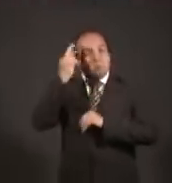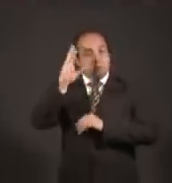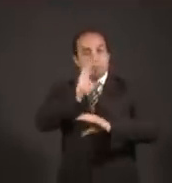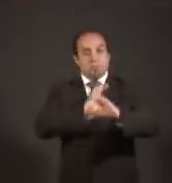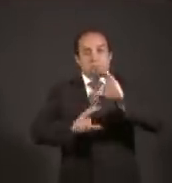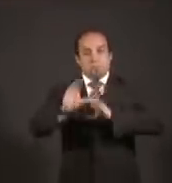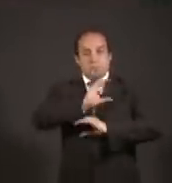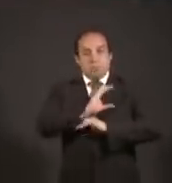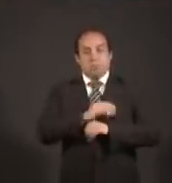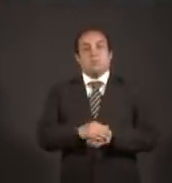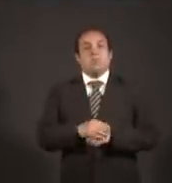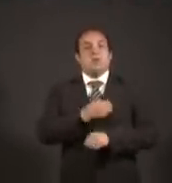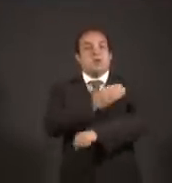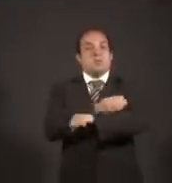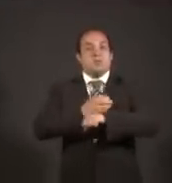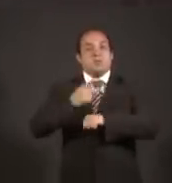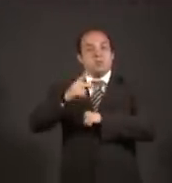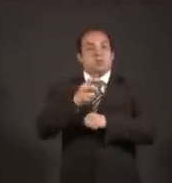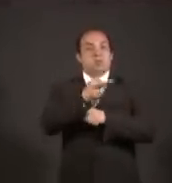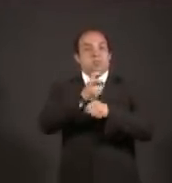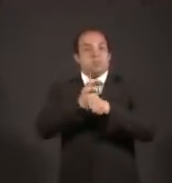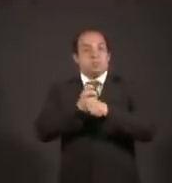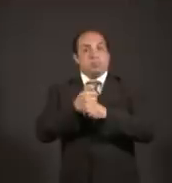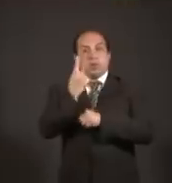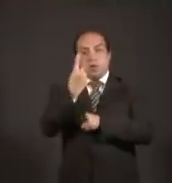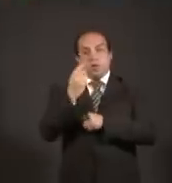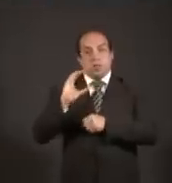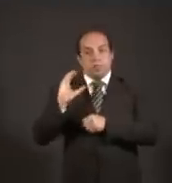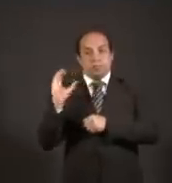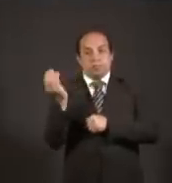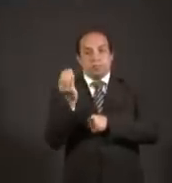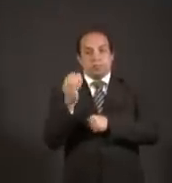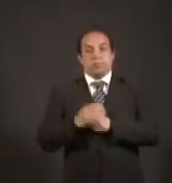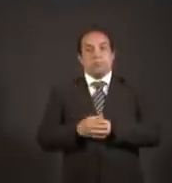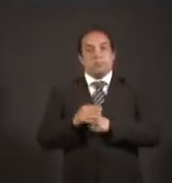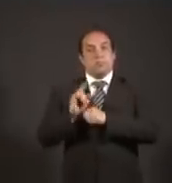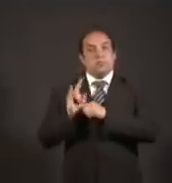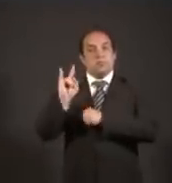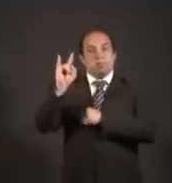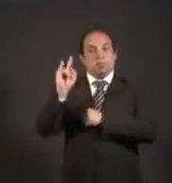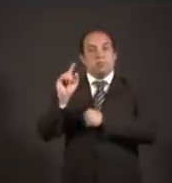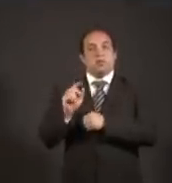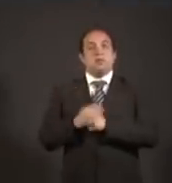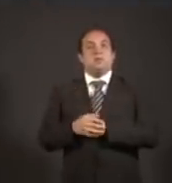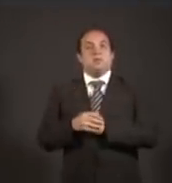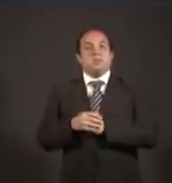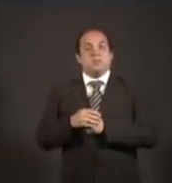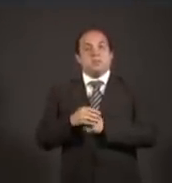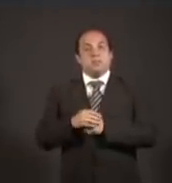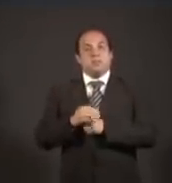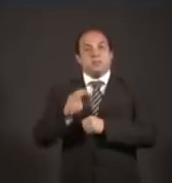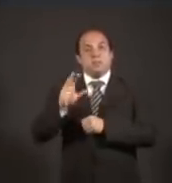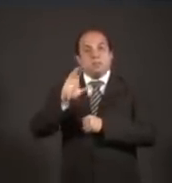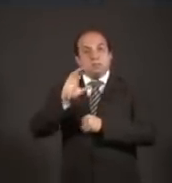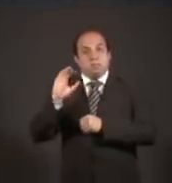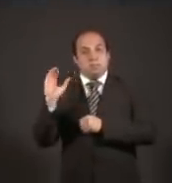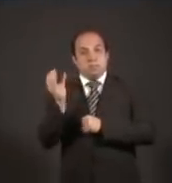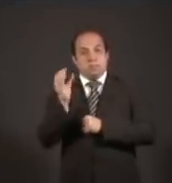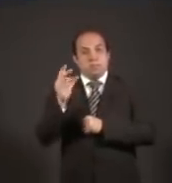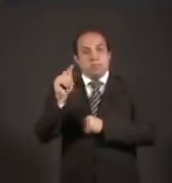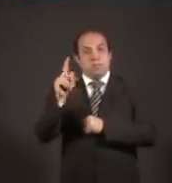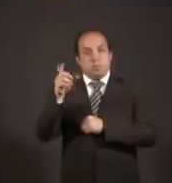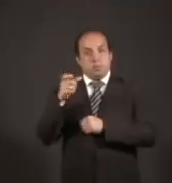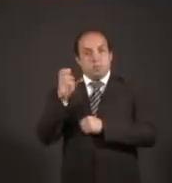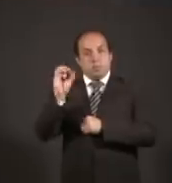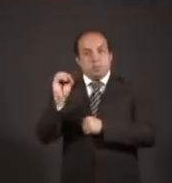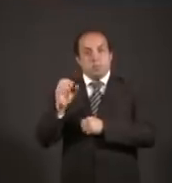invitados en una de las góndolas de la antena del cablebús Tlalpexco a Indios Verdes.